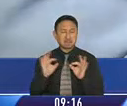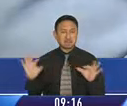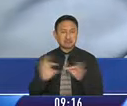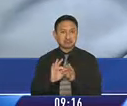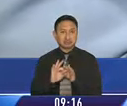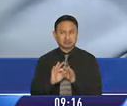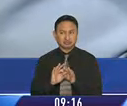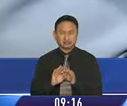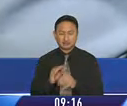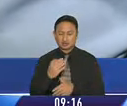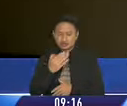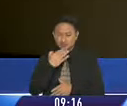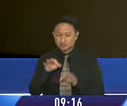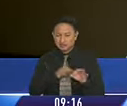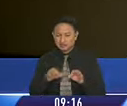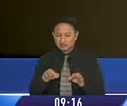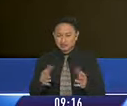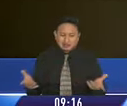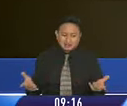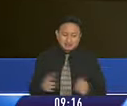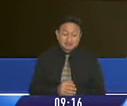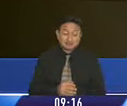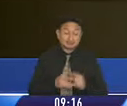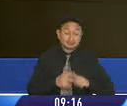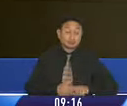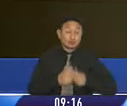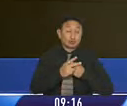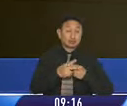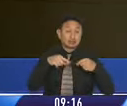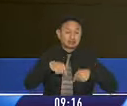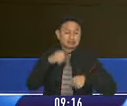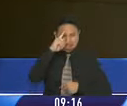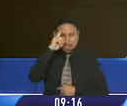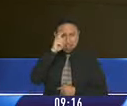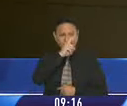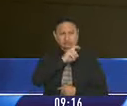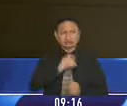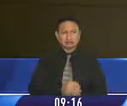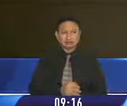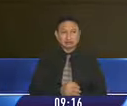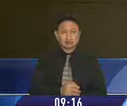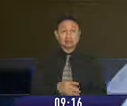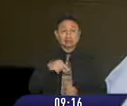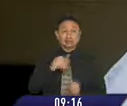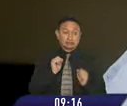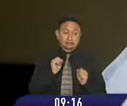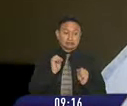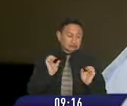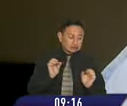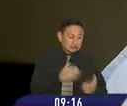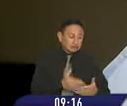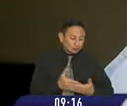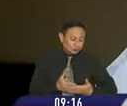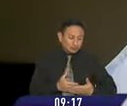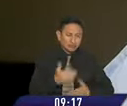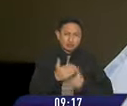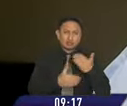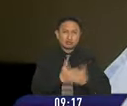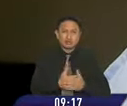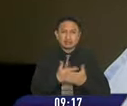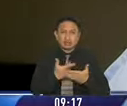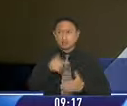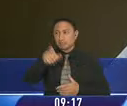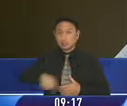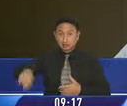difícil de explicarlo con palabras. Al comienzo sí es un poco difícil, tenemos miedo, pero ya después con las personas